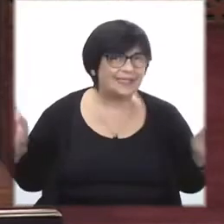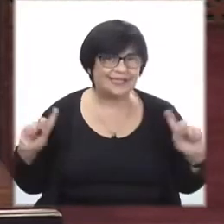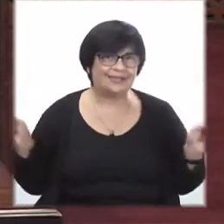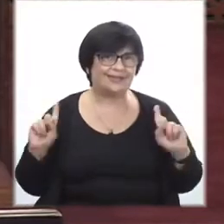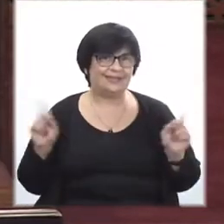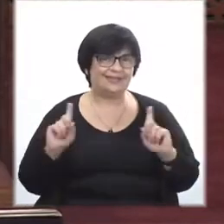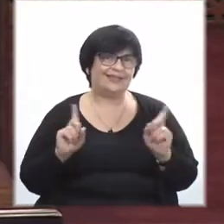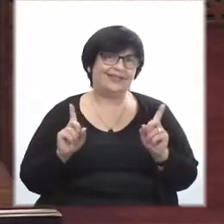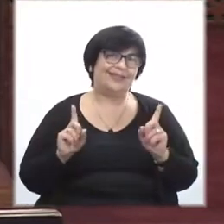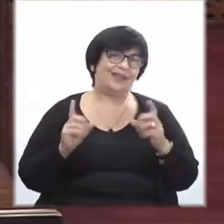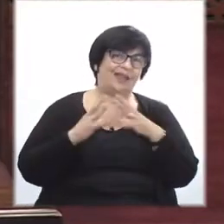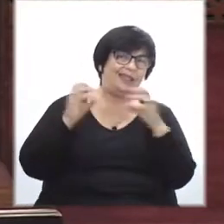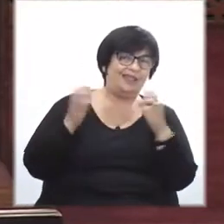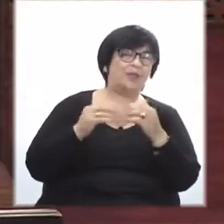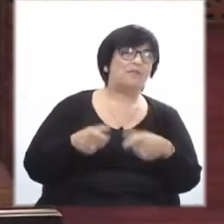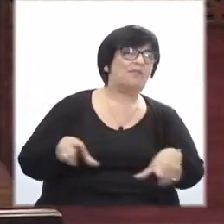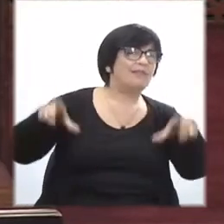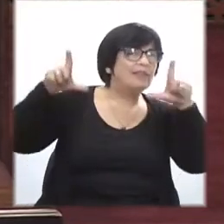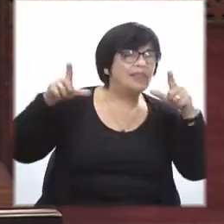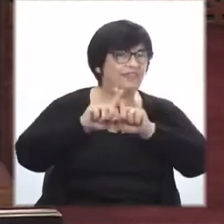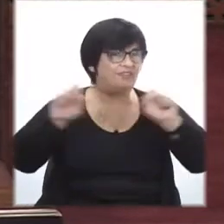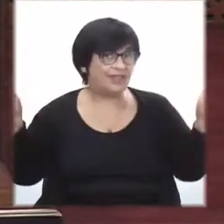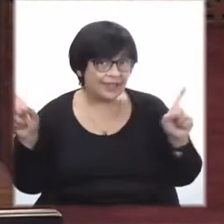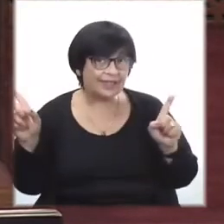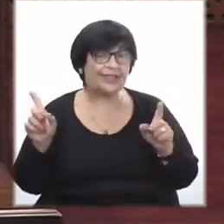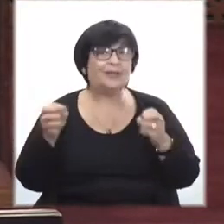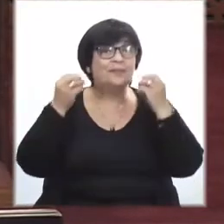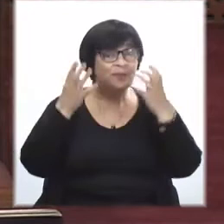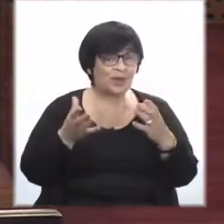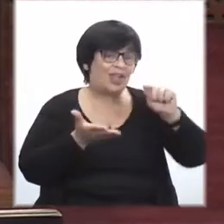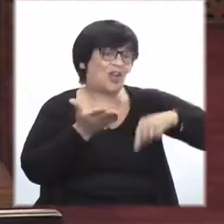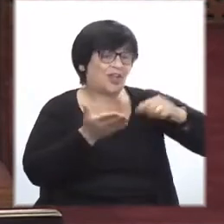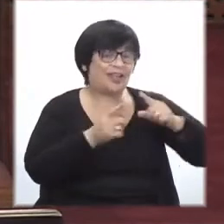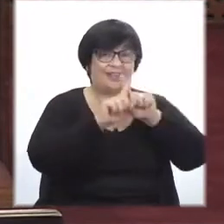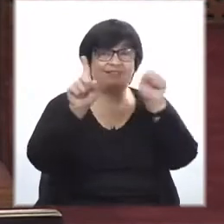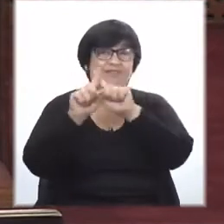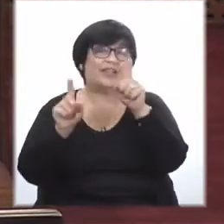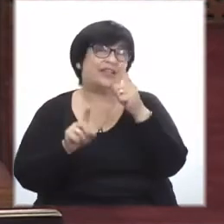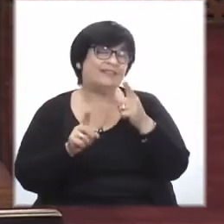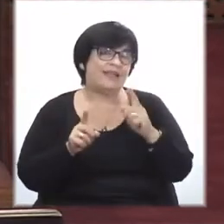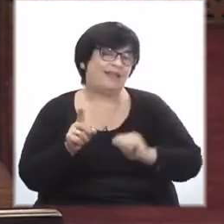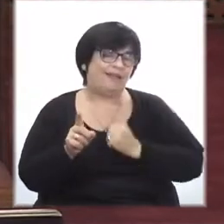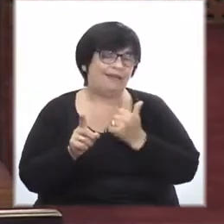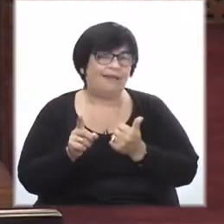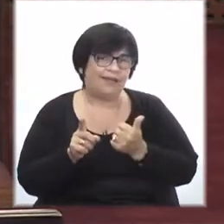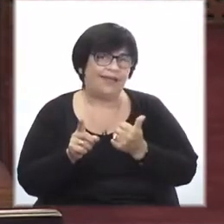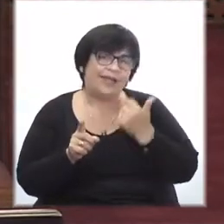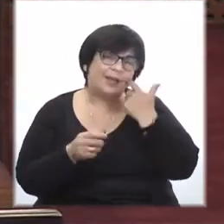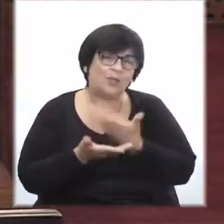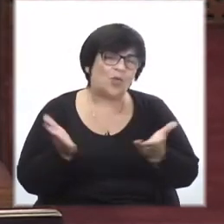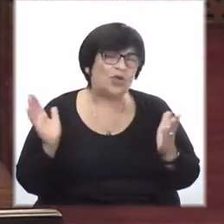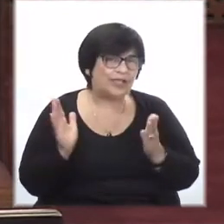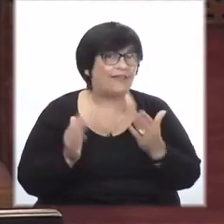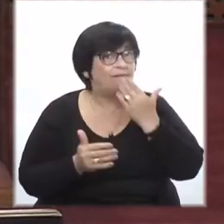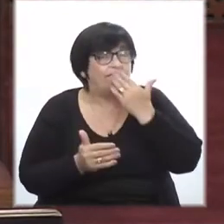por el lobby celulósico forestal en medios de comunicación nutridamente contratados por dicho grupo de interés, que pretende que estas cifras